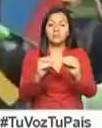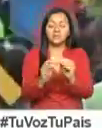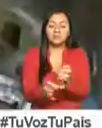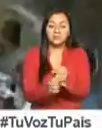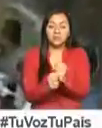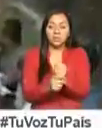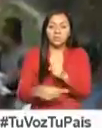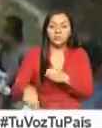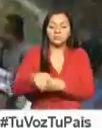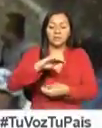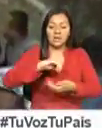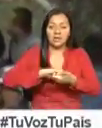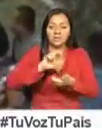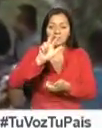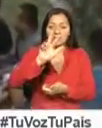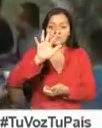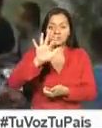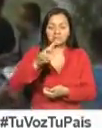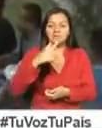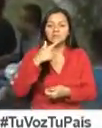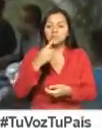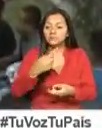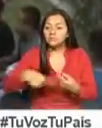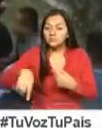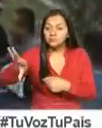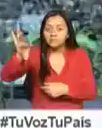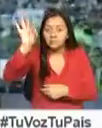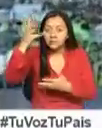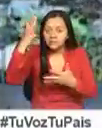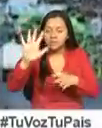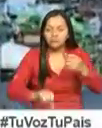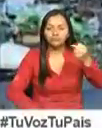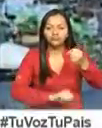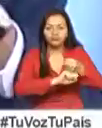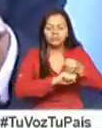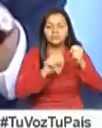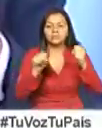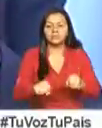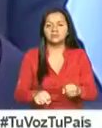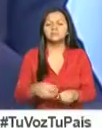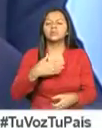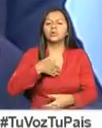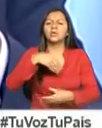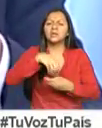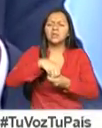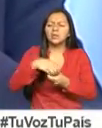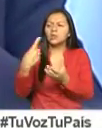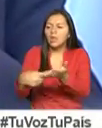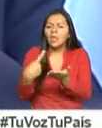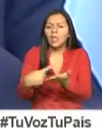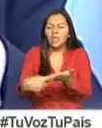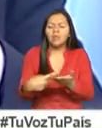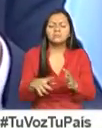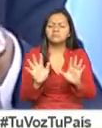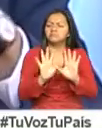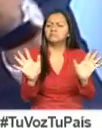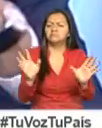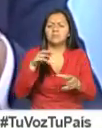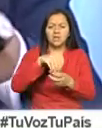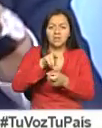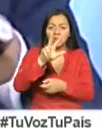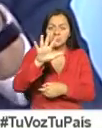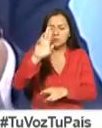País se unirá para brindar todo el apoyo a sus representantes. Mire, no nos va a hacer discutir con... Nos queremos demasiado, nos respetamos demasiado